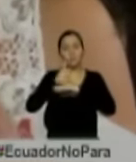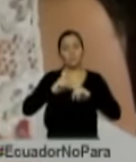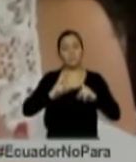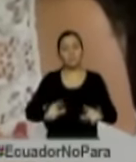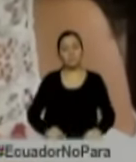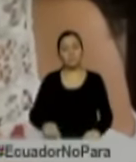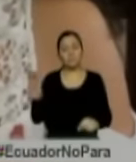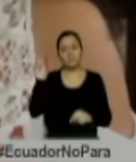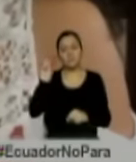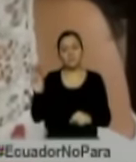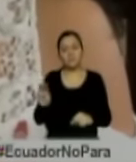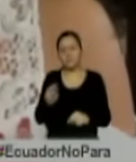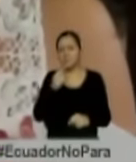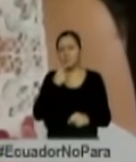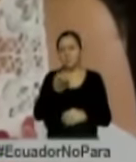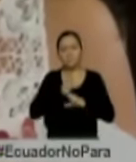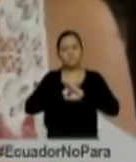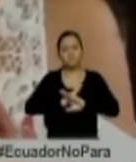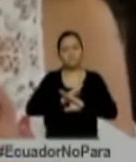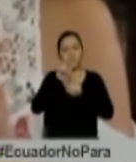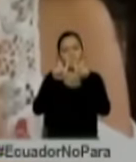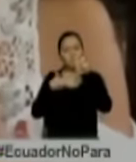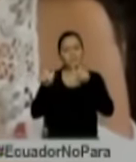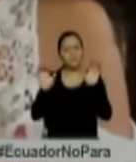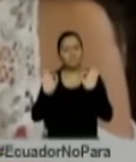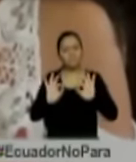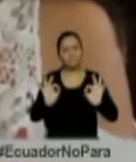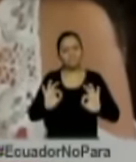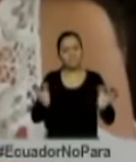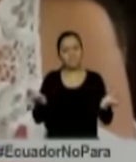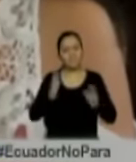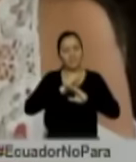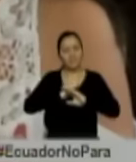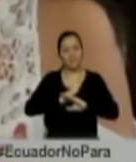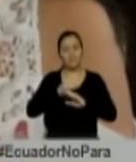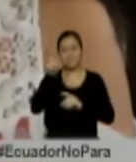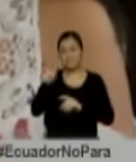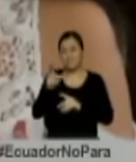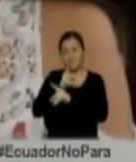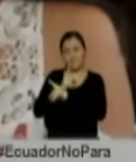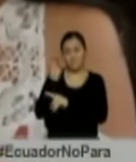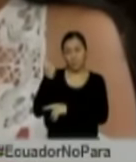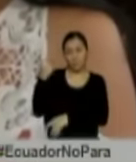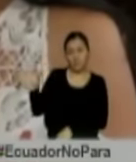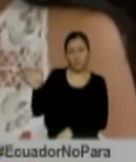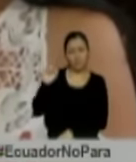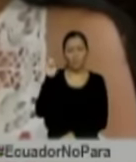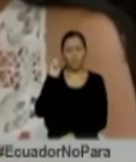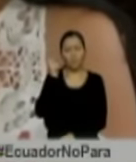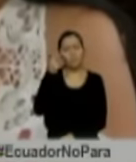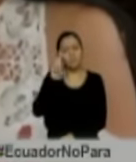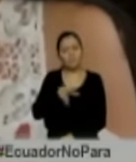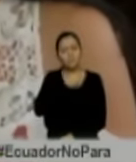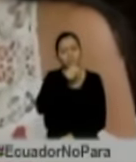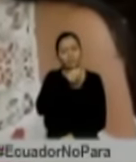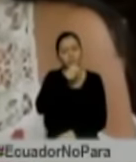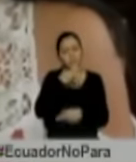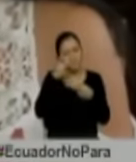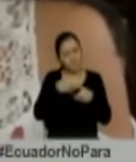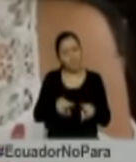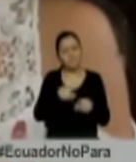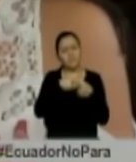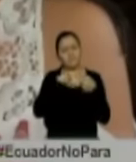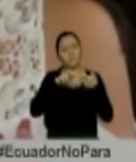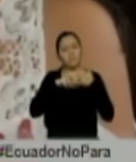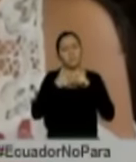Nacional, la indefensión que tenían los ciudadanos, no solamente personas con discapacidad, sino también personas de la tercera edad, personas